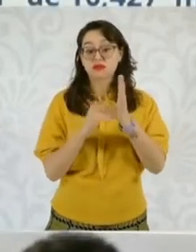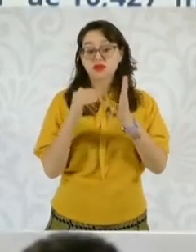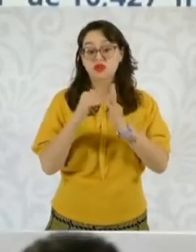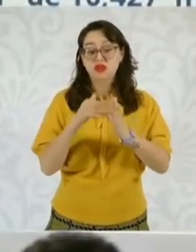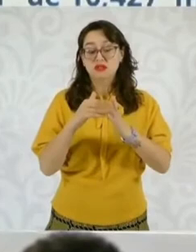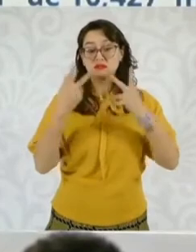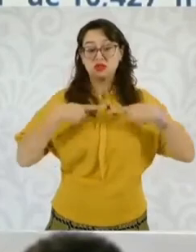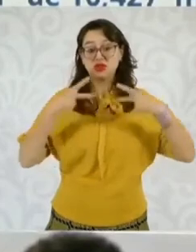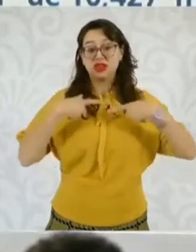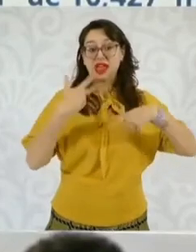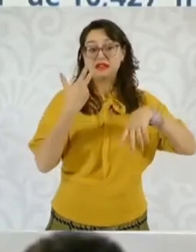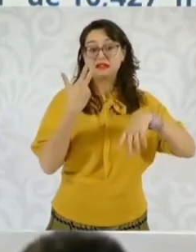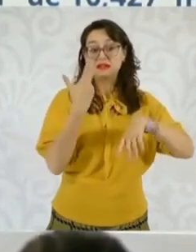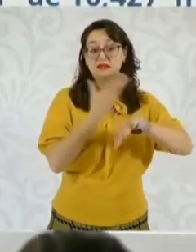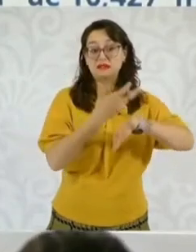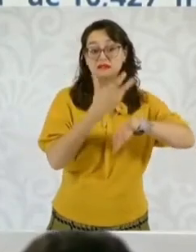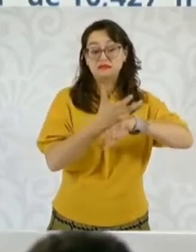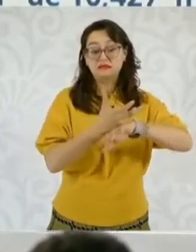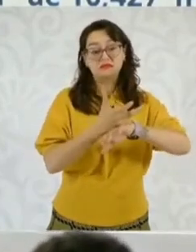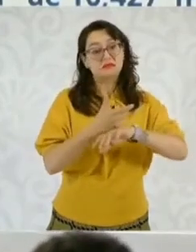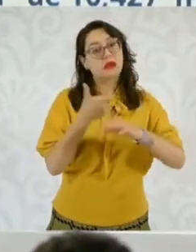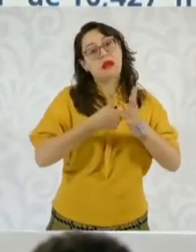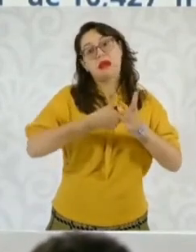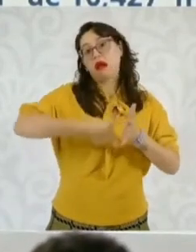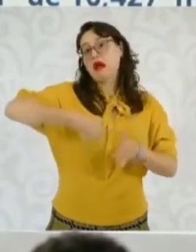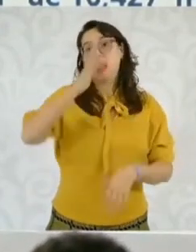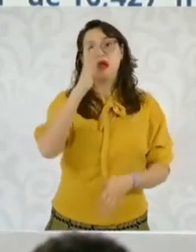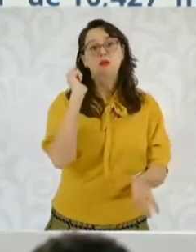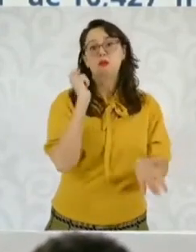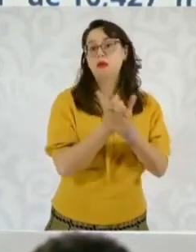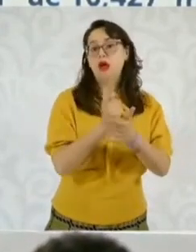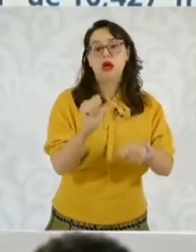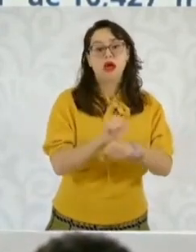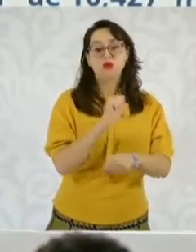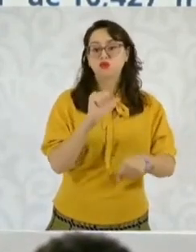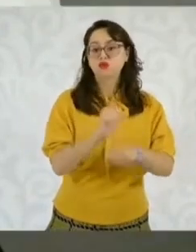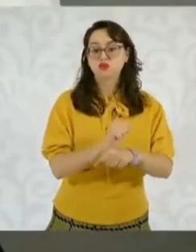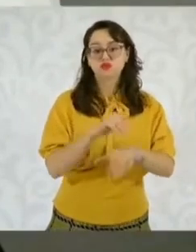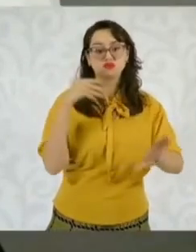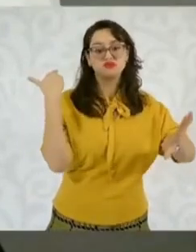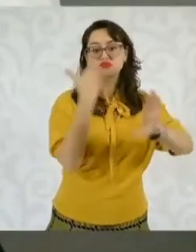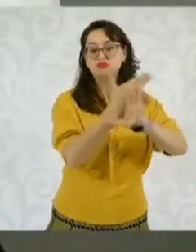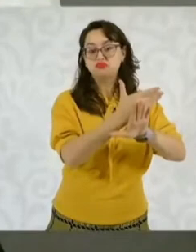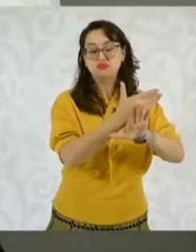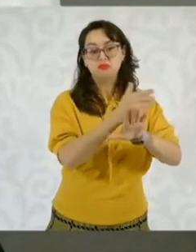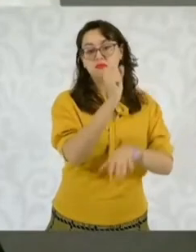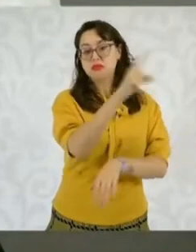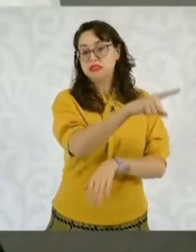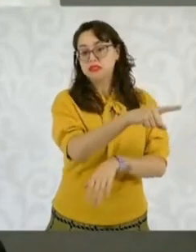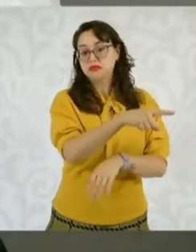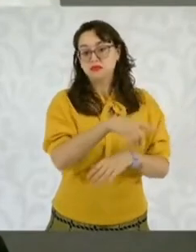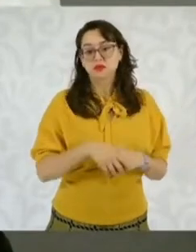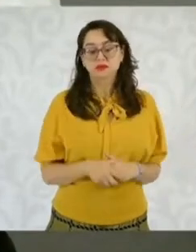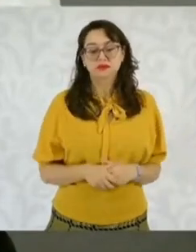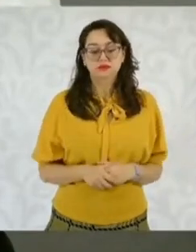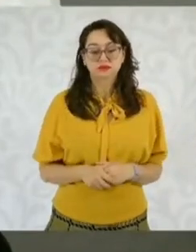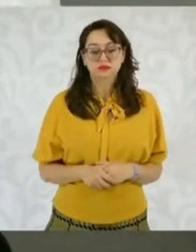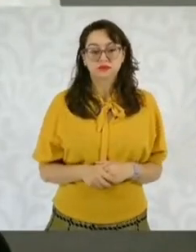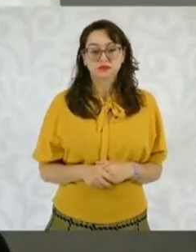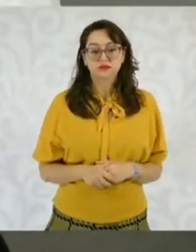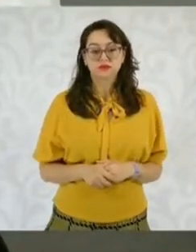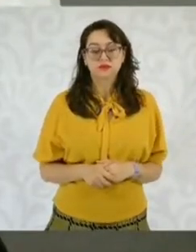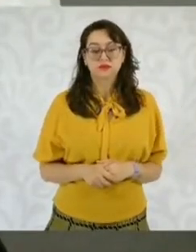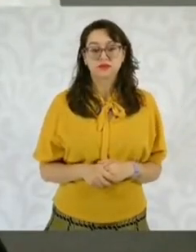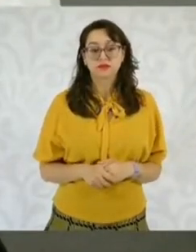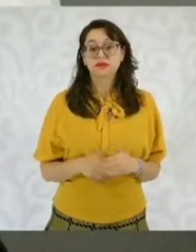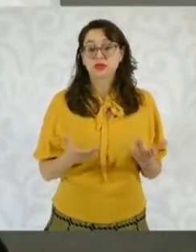otro tienen que pagar 25% más. La que sigue, por favor. En el caso